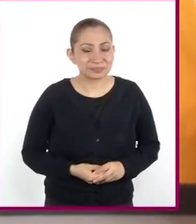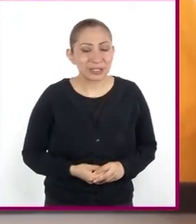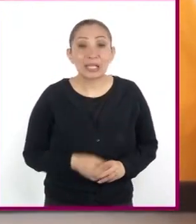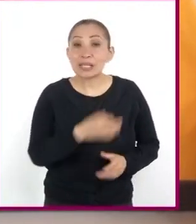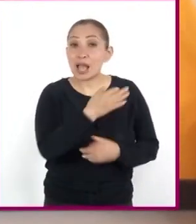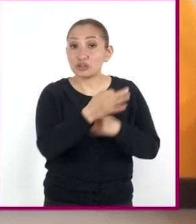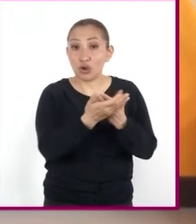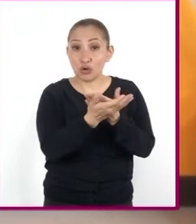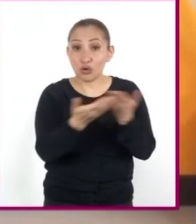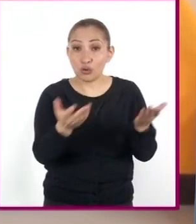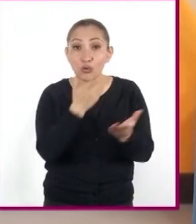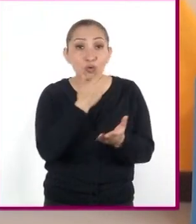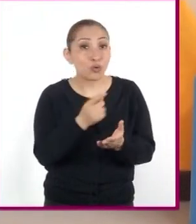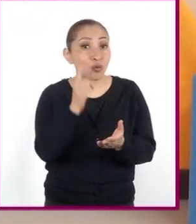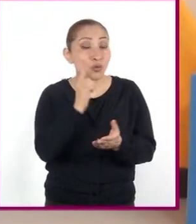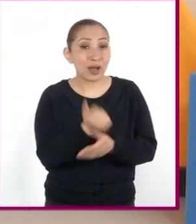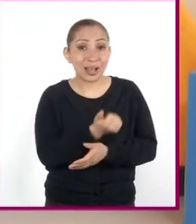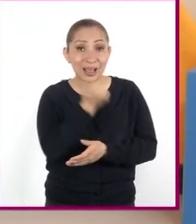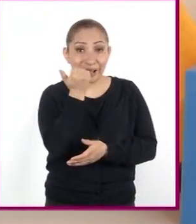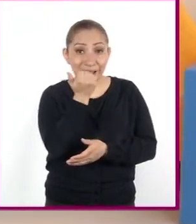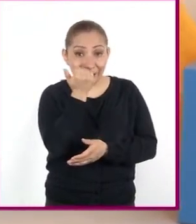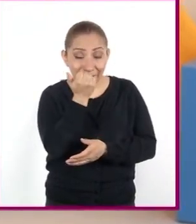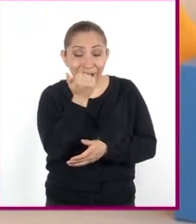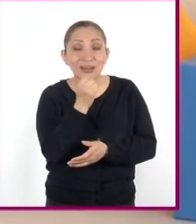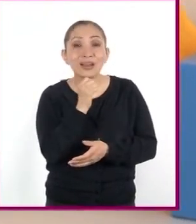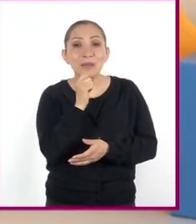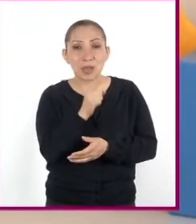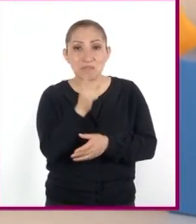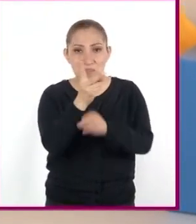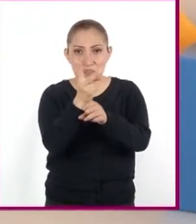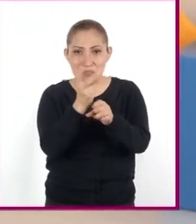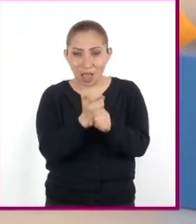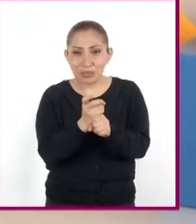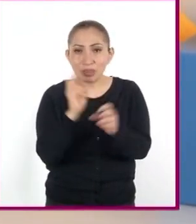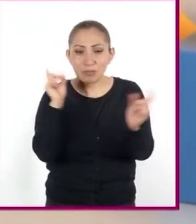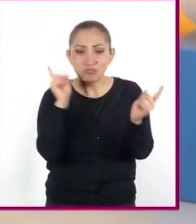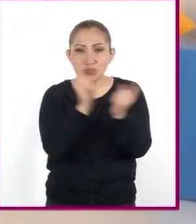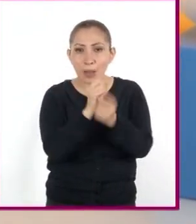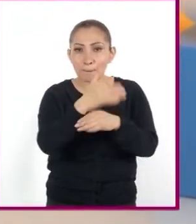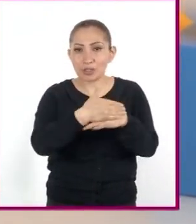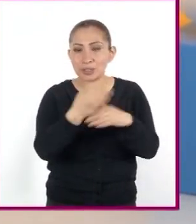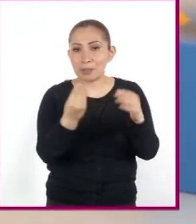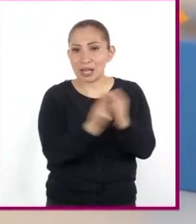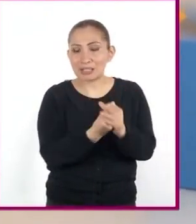y a todas y todos nuestros estimados estudiantes les invito a encontrarnos en la